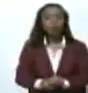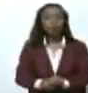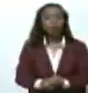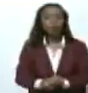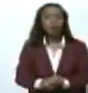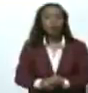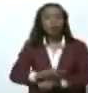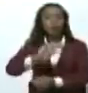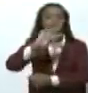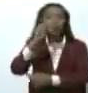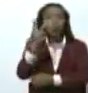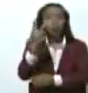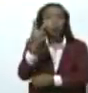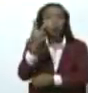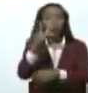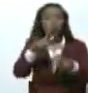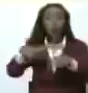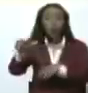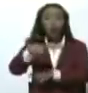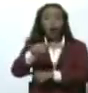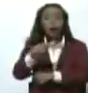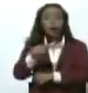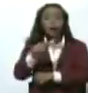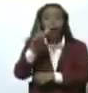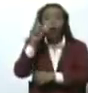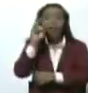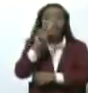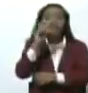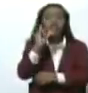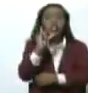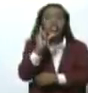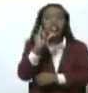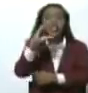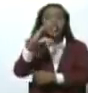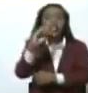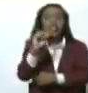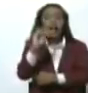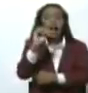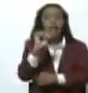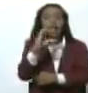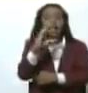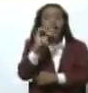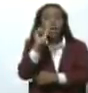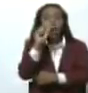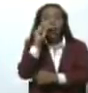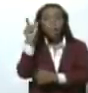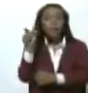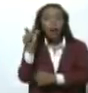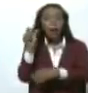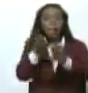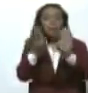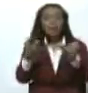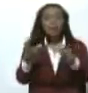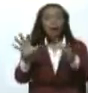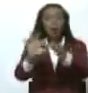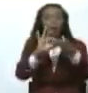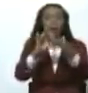54.94%. En segundo lugar, Vicencio Escarano Espiso, Mesa de la Unidad Democrática,